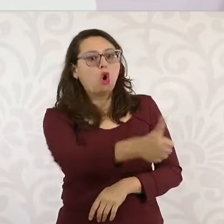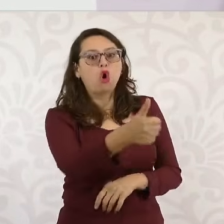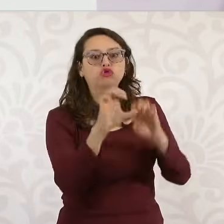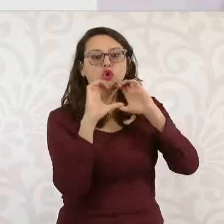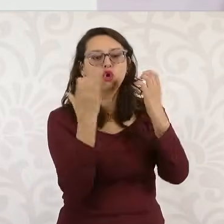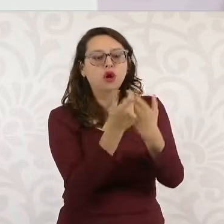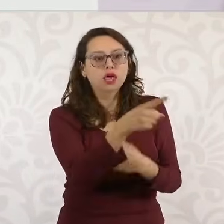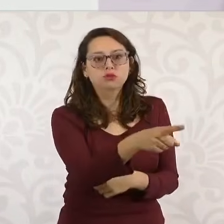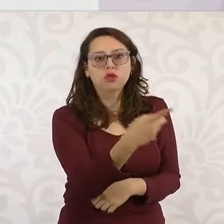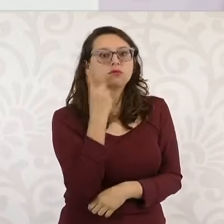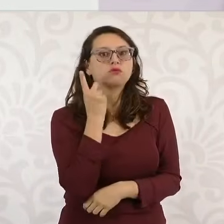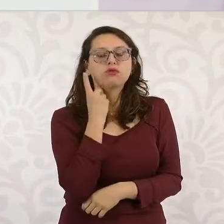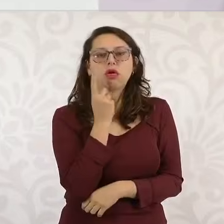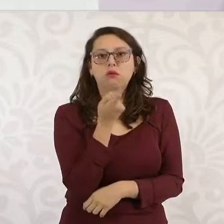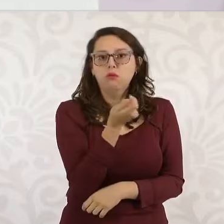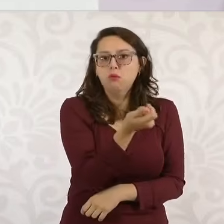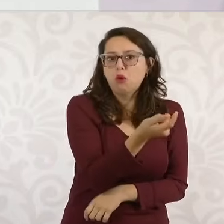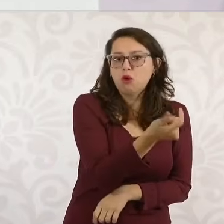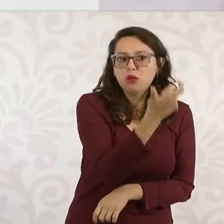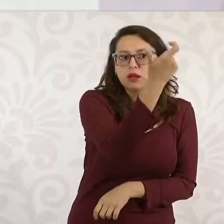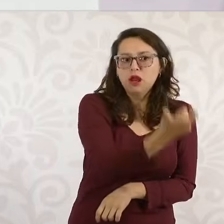¿Por qué tiene que haber eso?